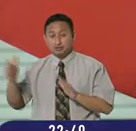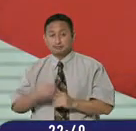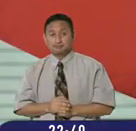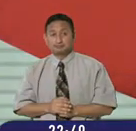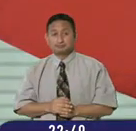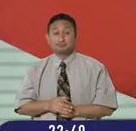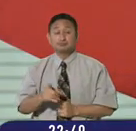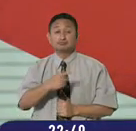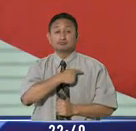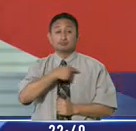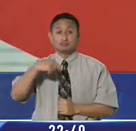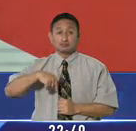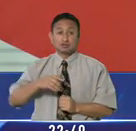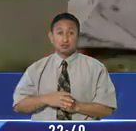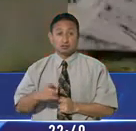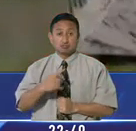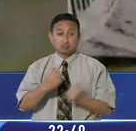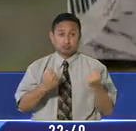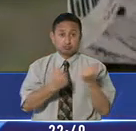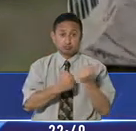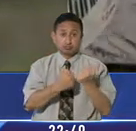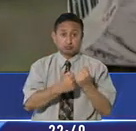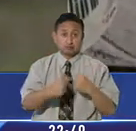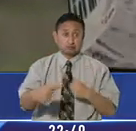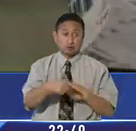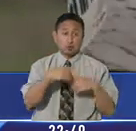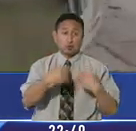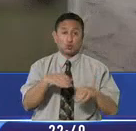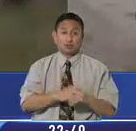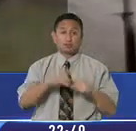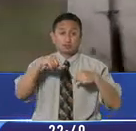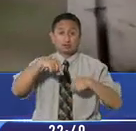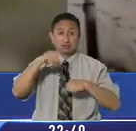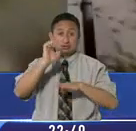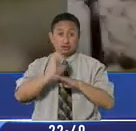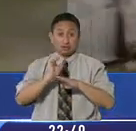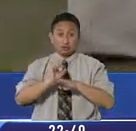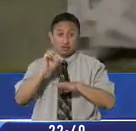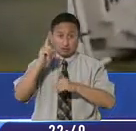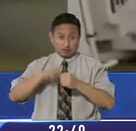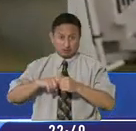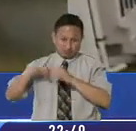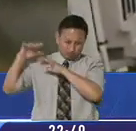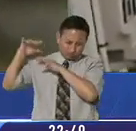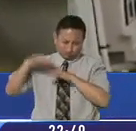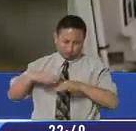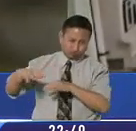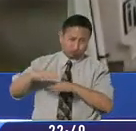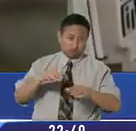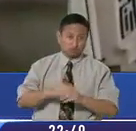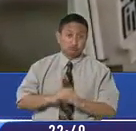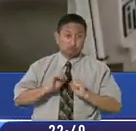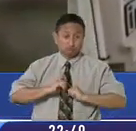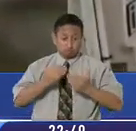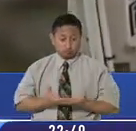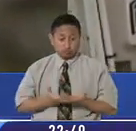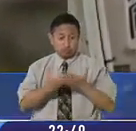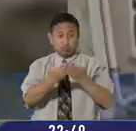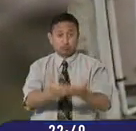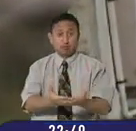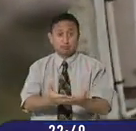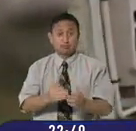Cancillería China mostró su solidaridad ante el mortal aluvión que afectó a la ciudad de Quito y puso a disposición